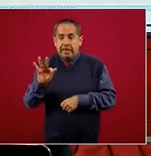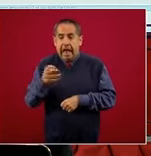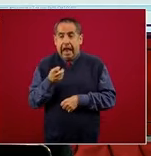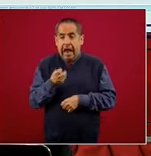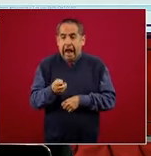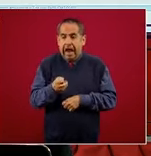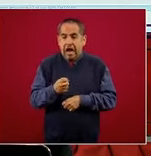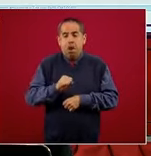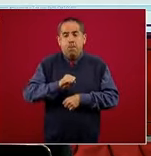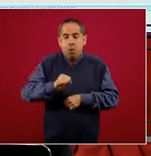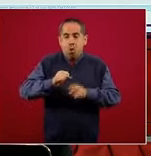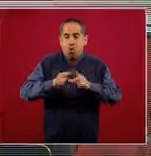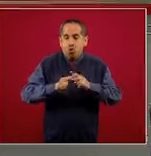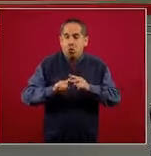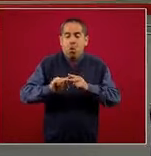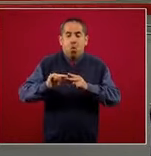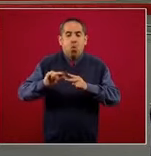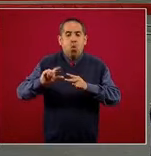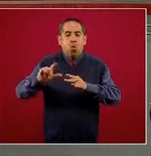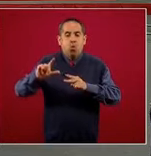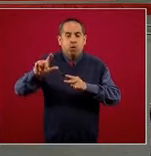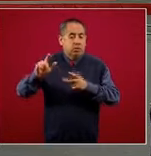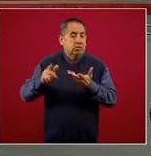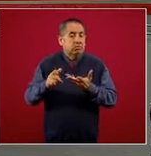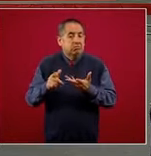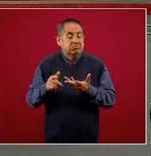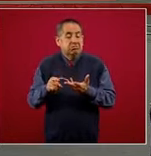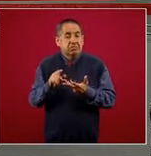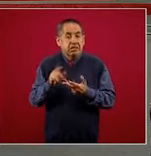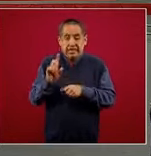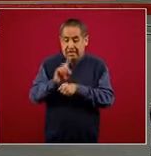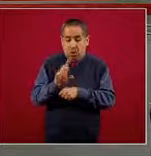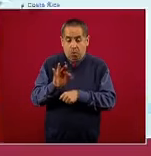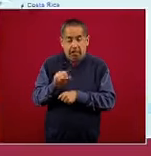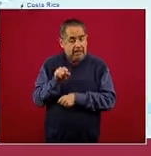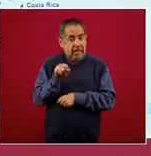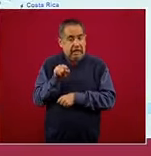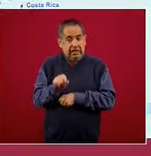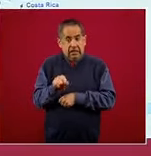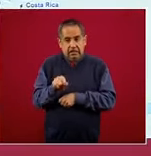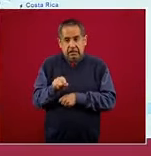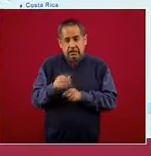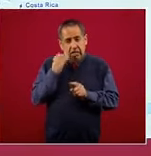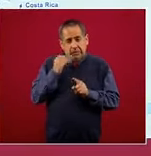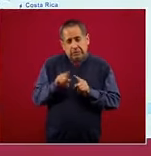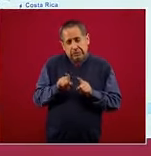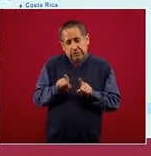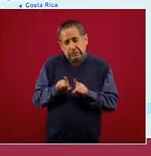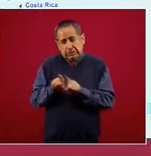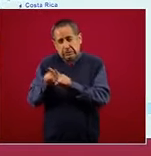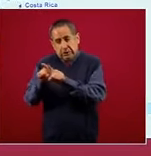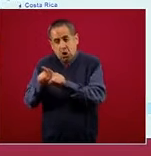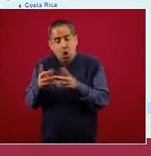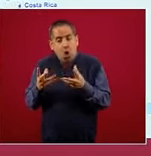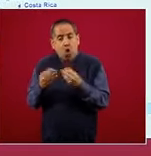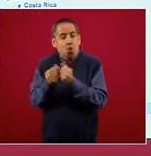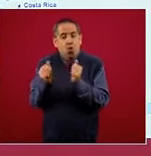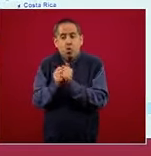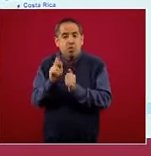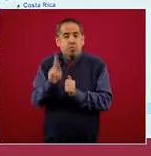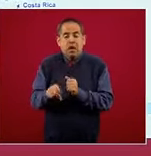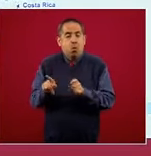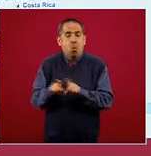está, prácticamente junto, y de hecho transcurrió muy junto con la curva